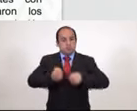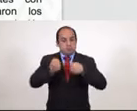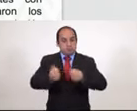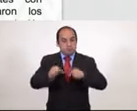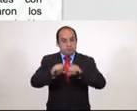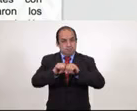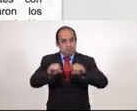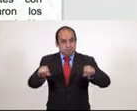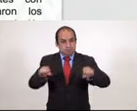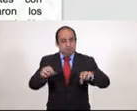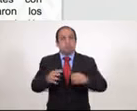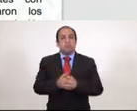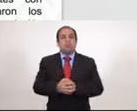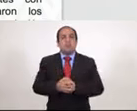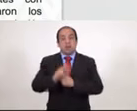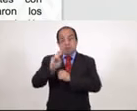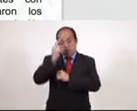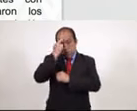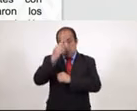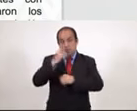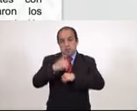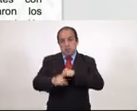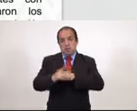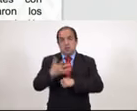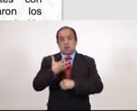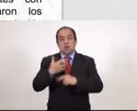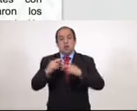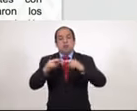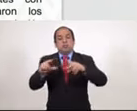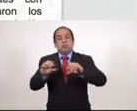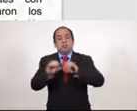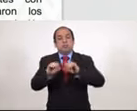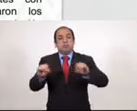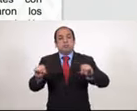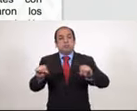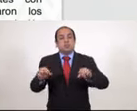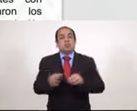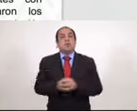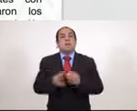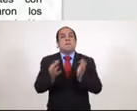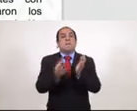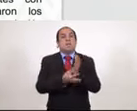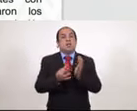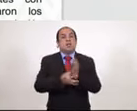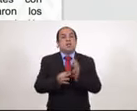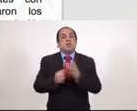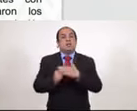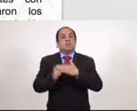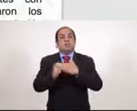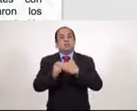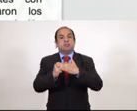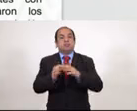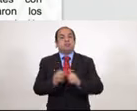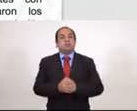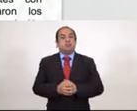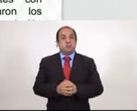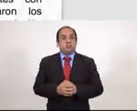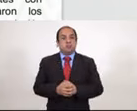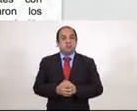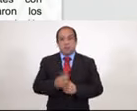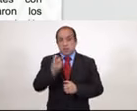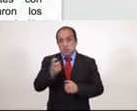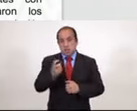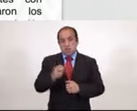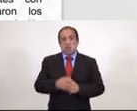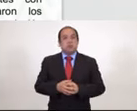el daño se ocasionó por el rompimiento del alambre de refuerzo o preesfuerzo del tubo. Esta pieza